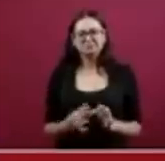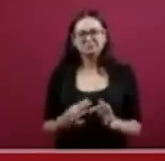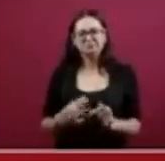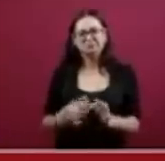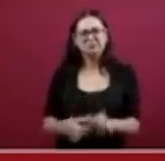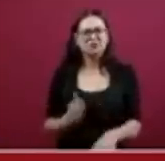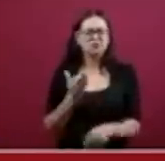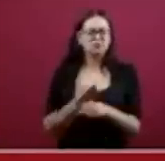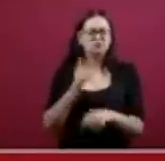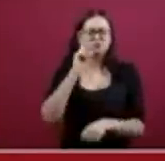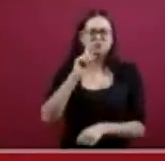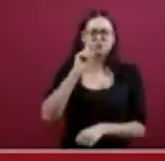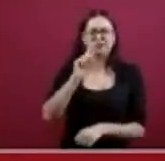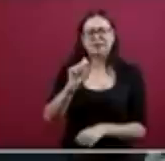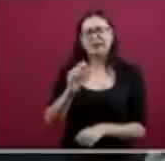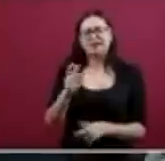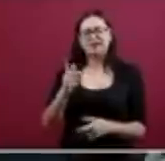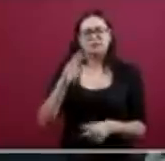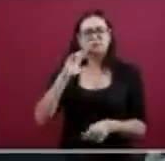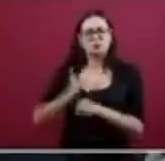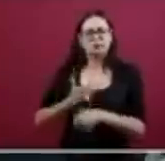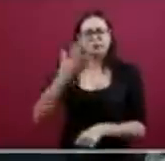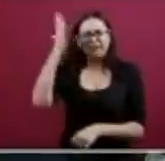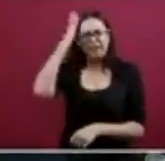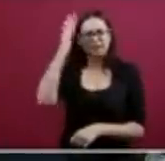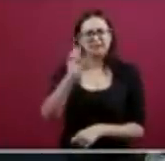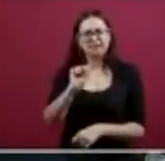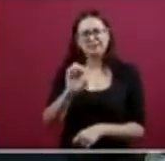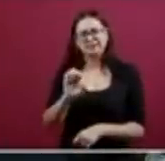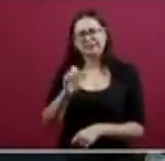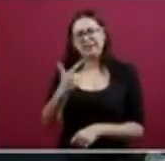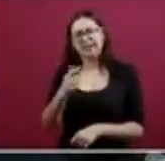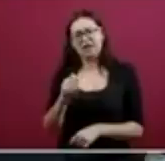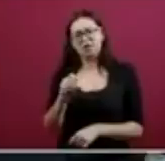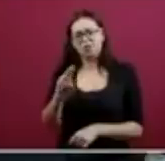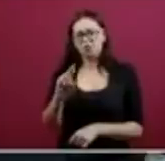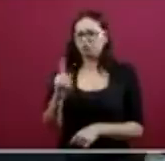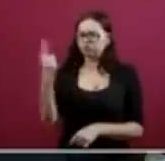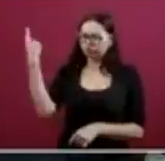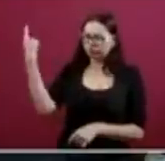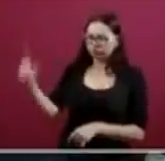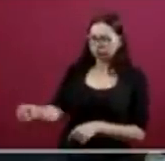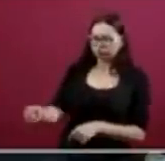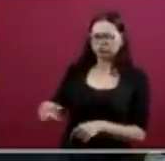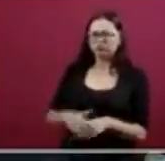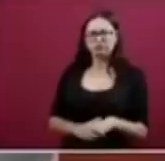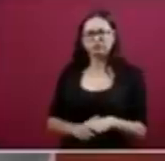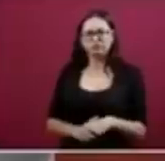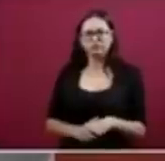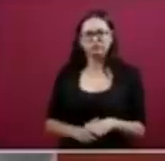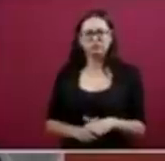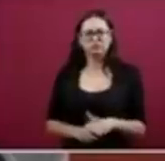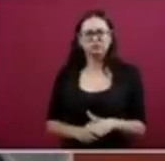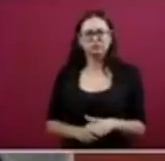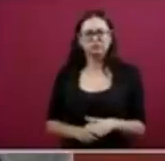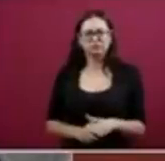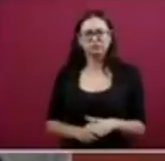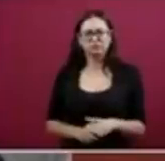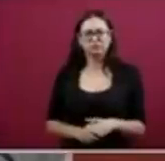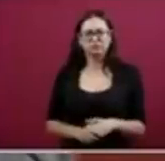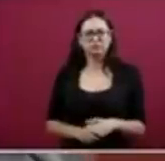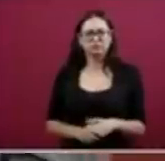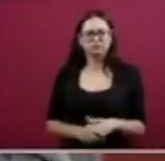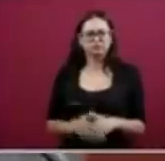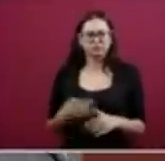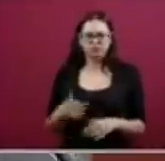de Gobernación tiene esa instrucción, pero además lo hace